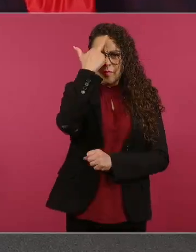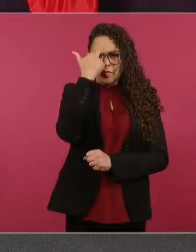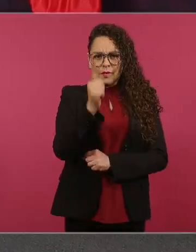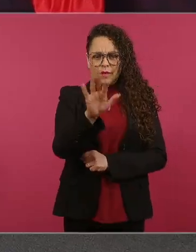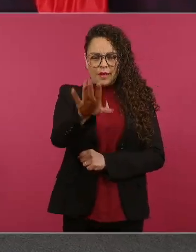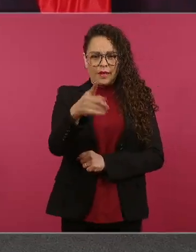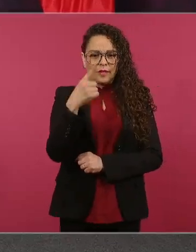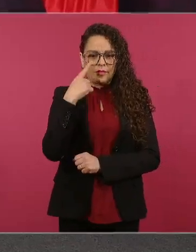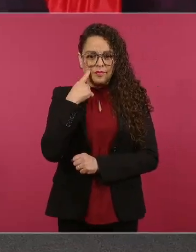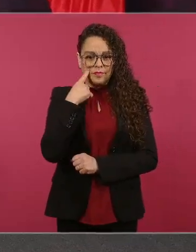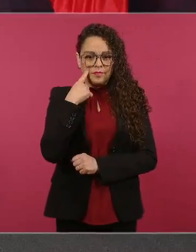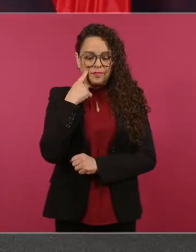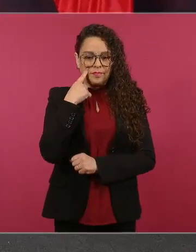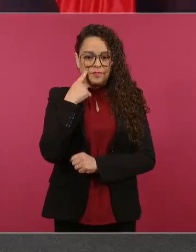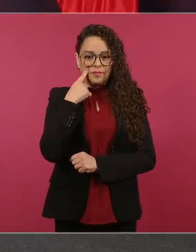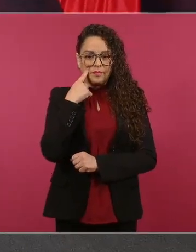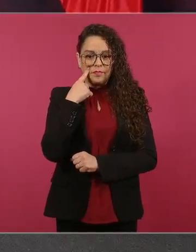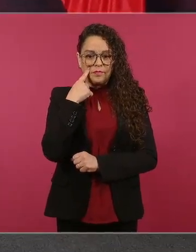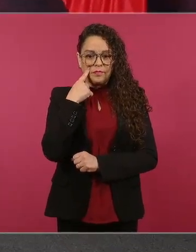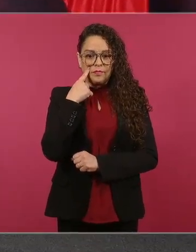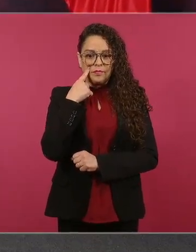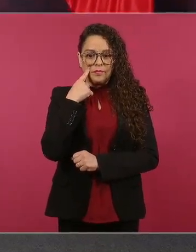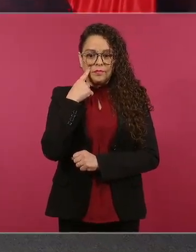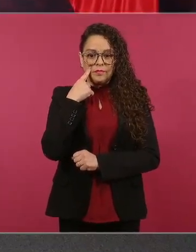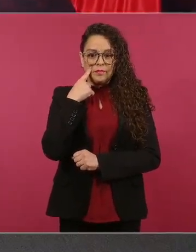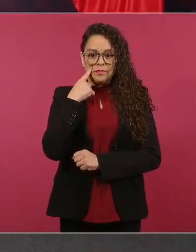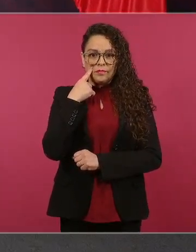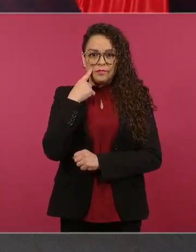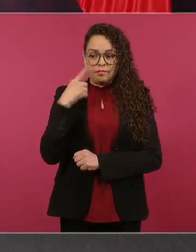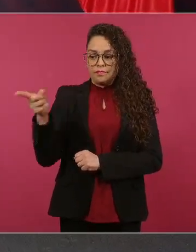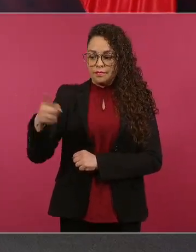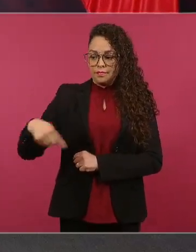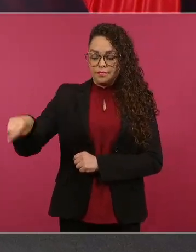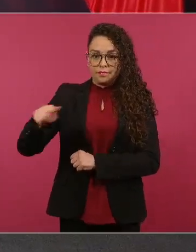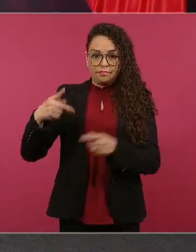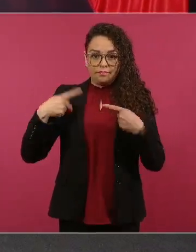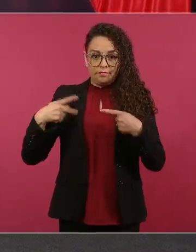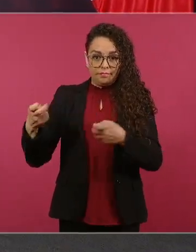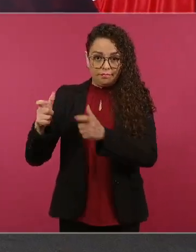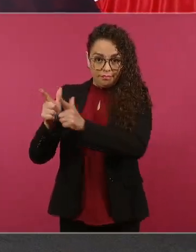a este grupo de golpeadores